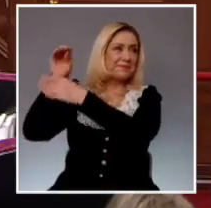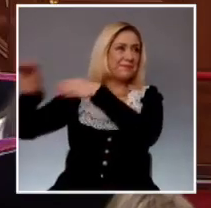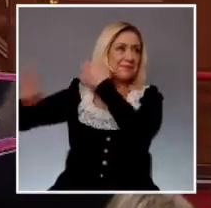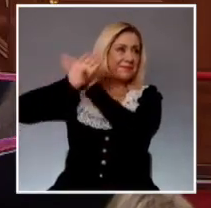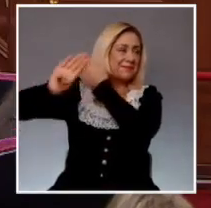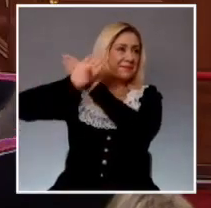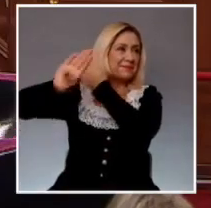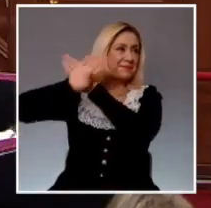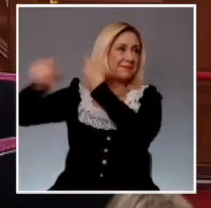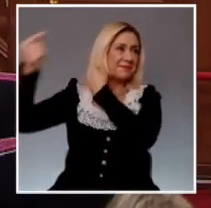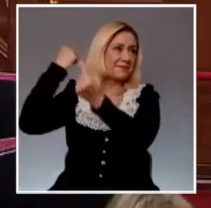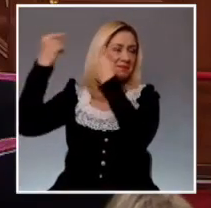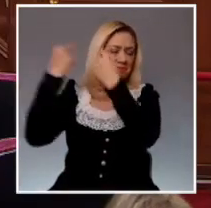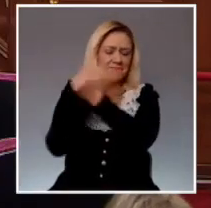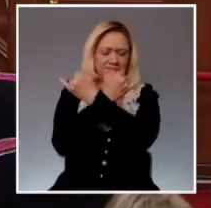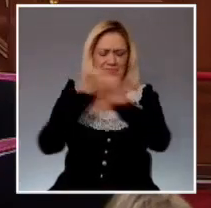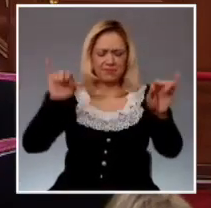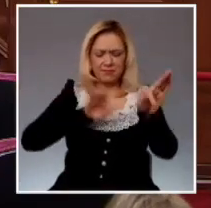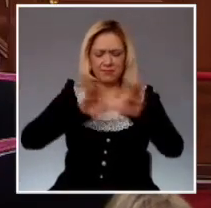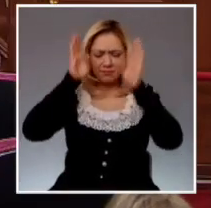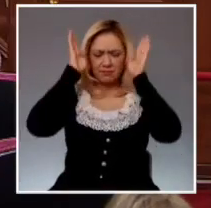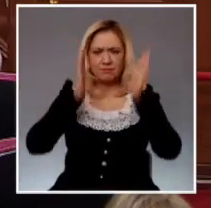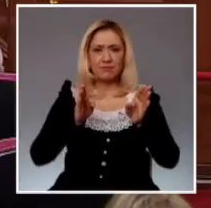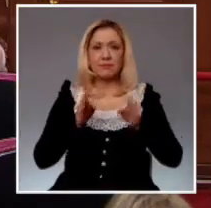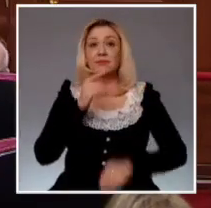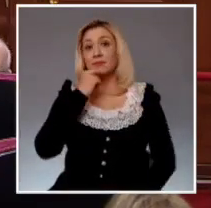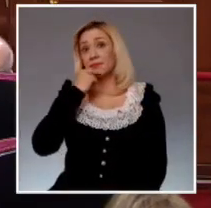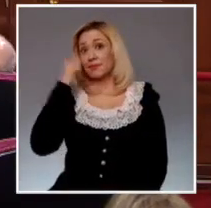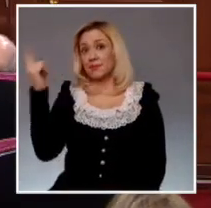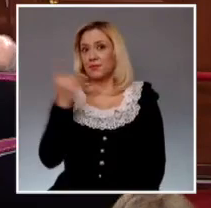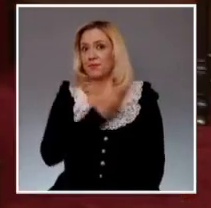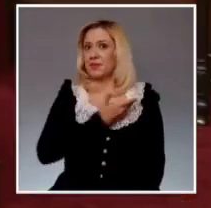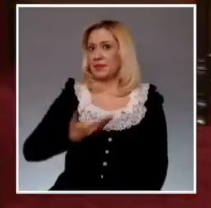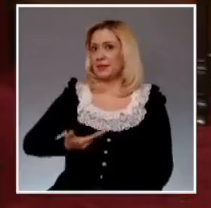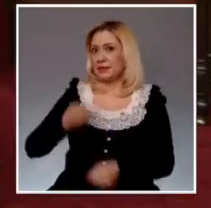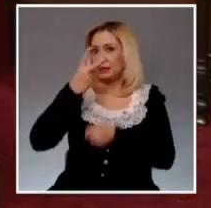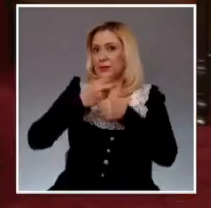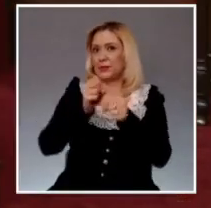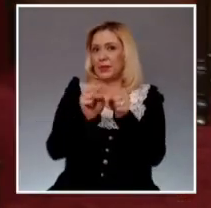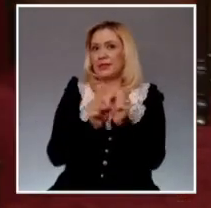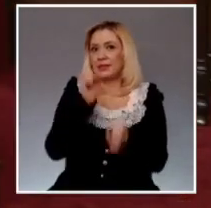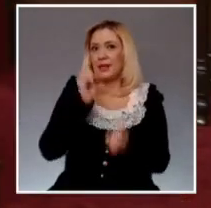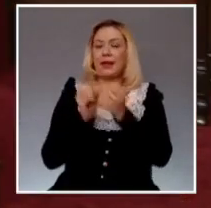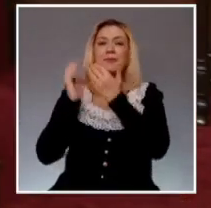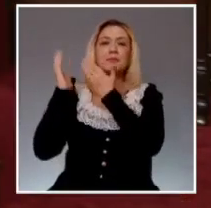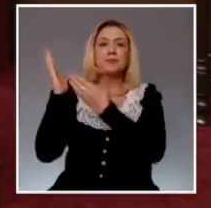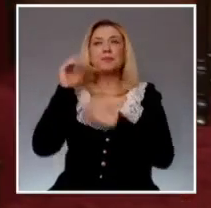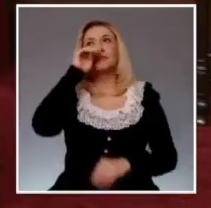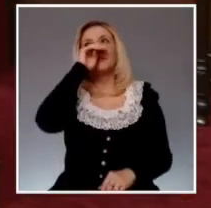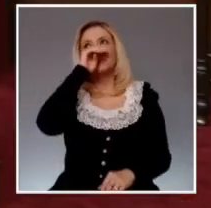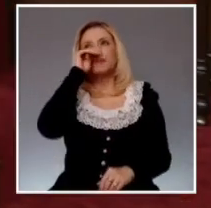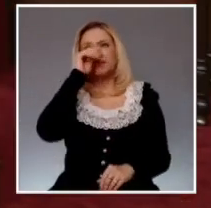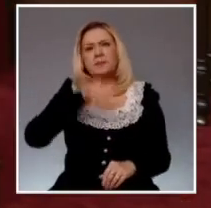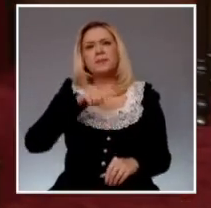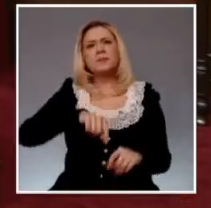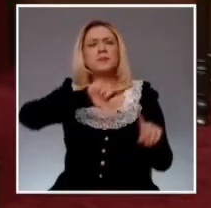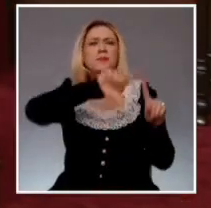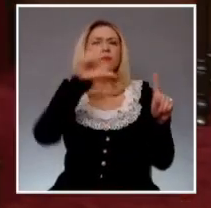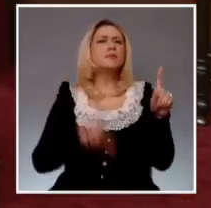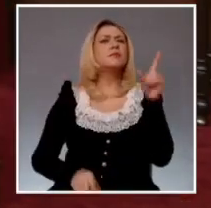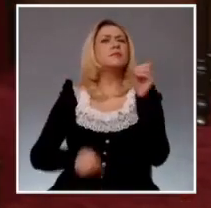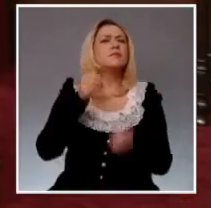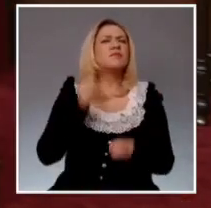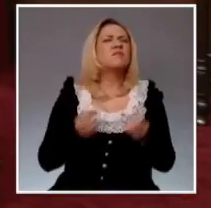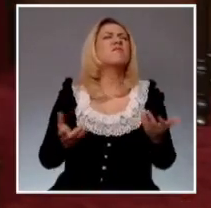El ministro Alberto Pérez Dayán, presidente de la segunda sala de la Corte, aseguró que el Poder Judicial de la Federación se